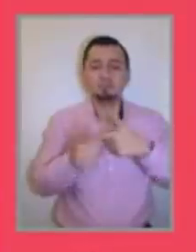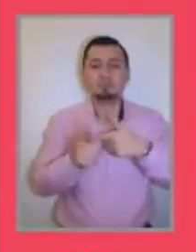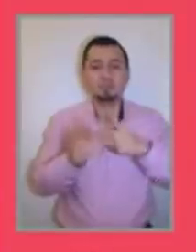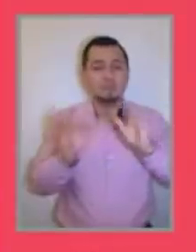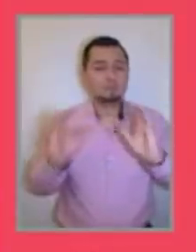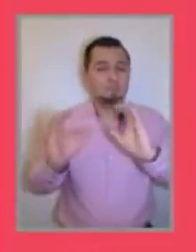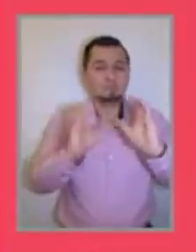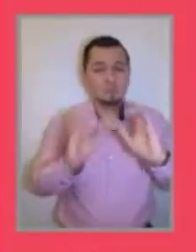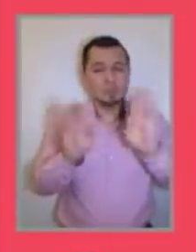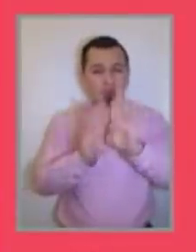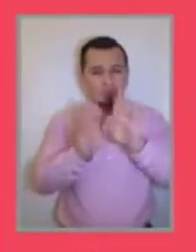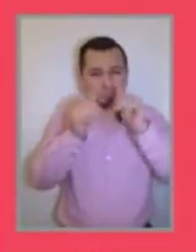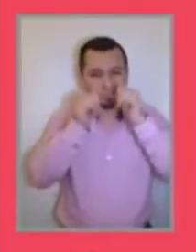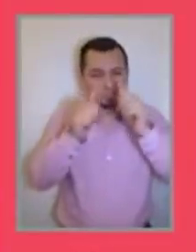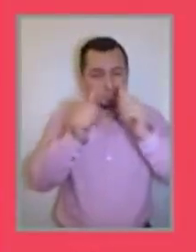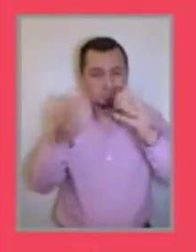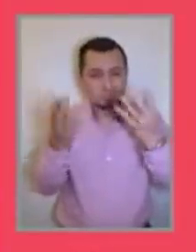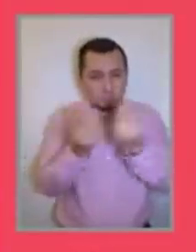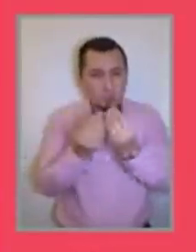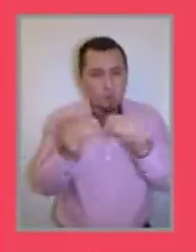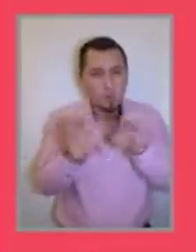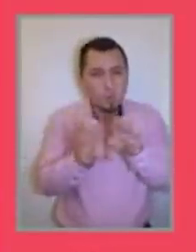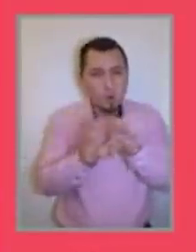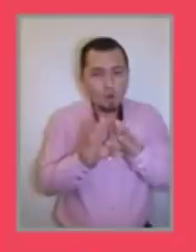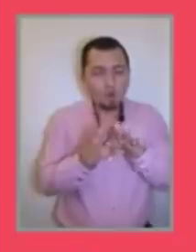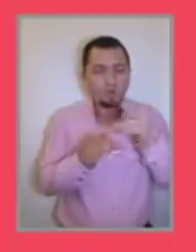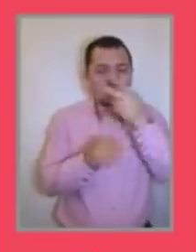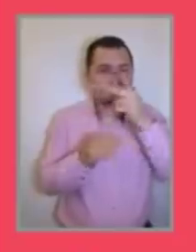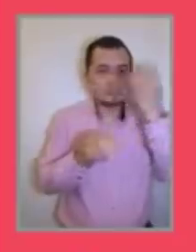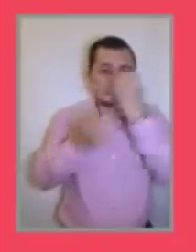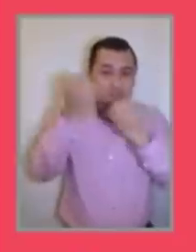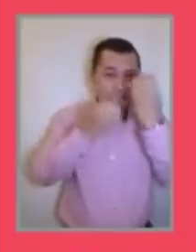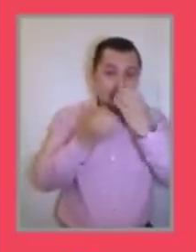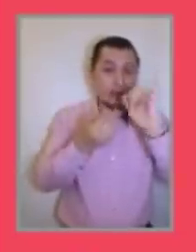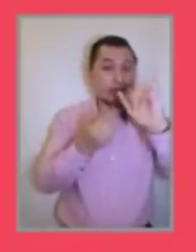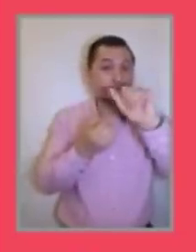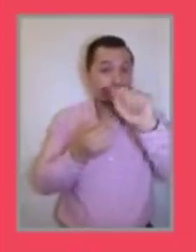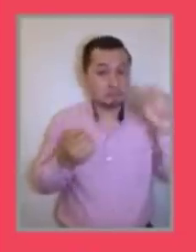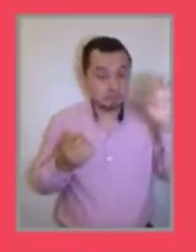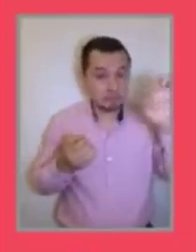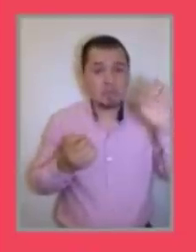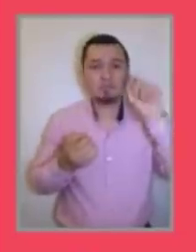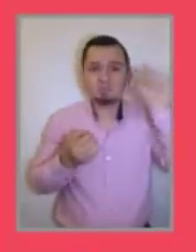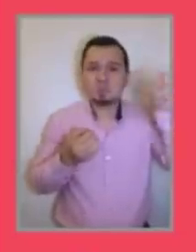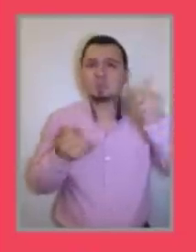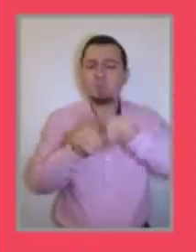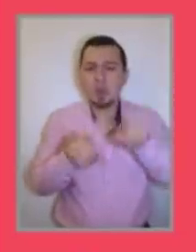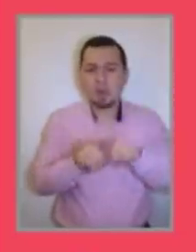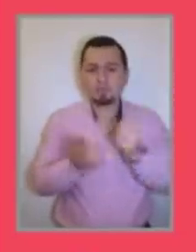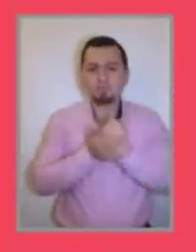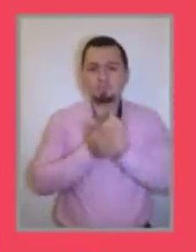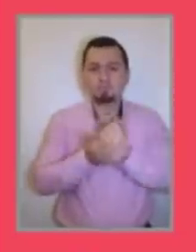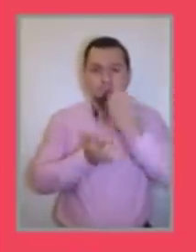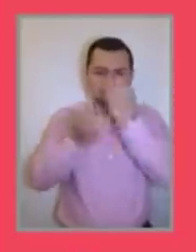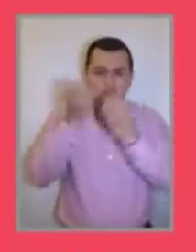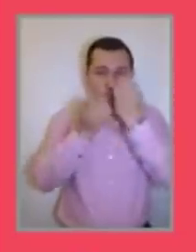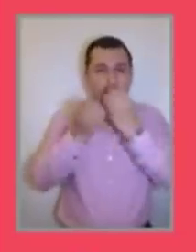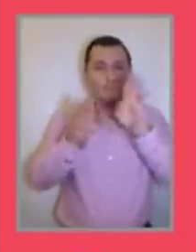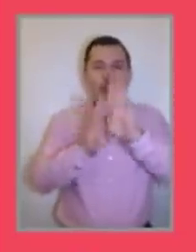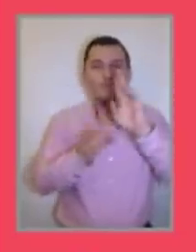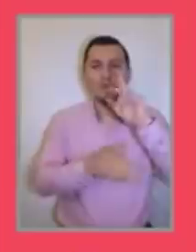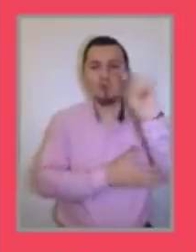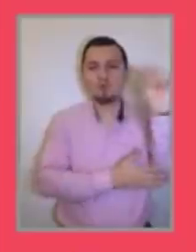una herramienta de evaluación misma que también se aplicará en el ISSSTE, donde a través de la tecnología